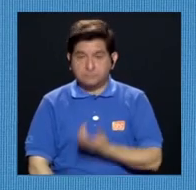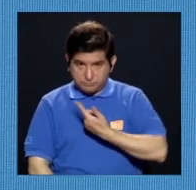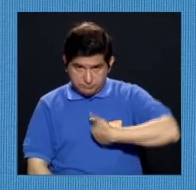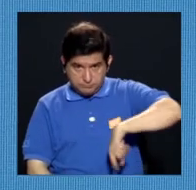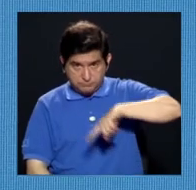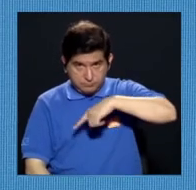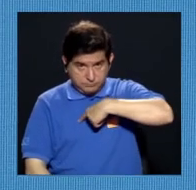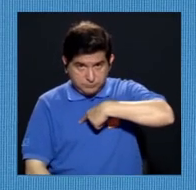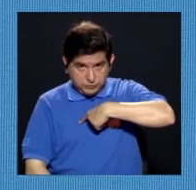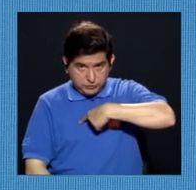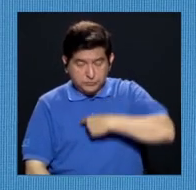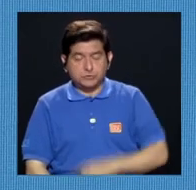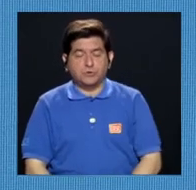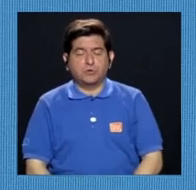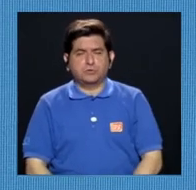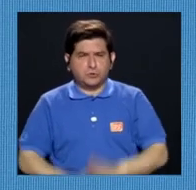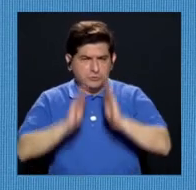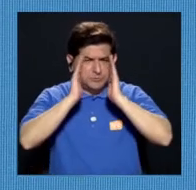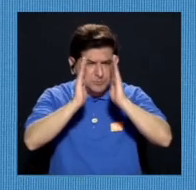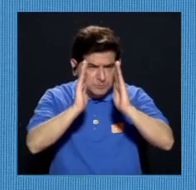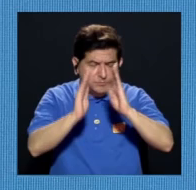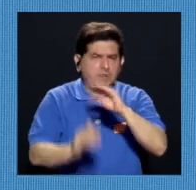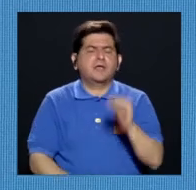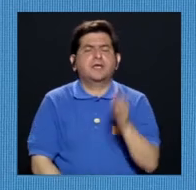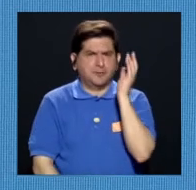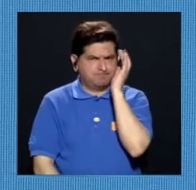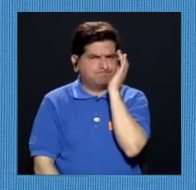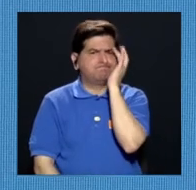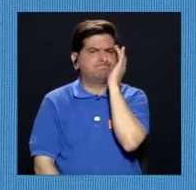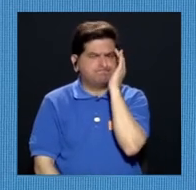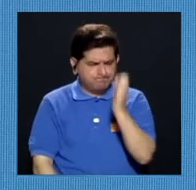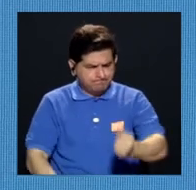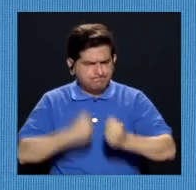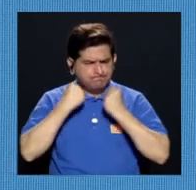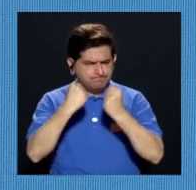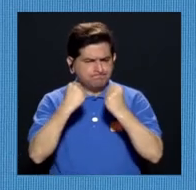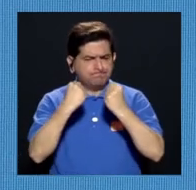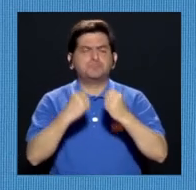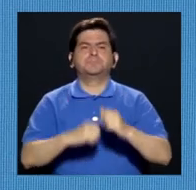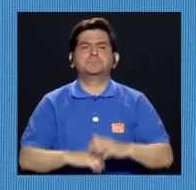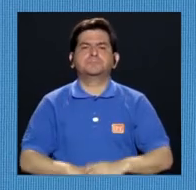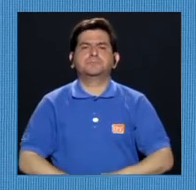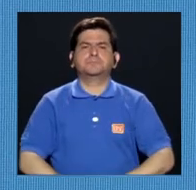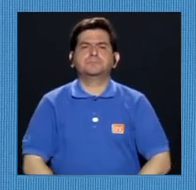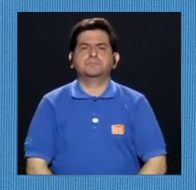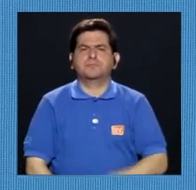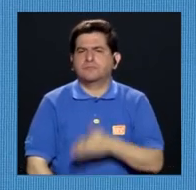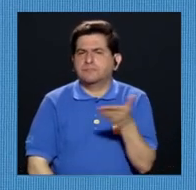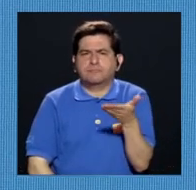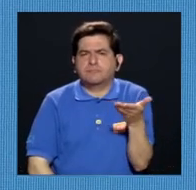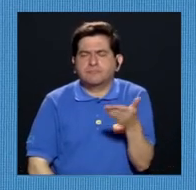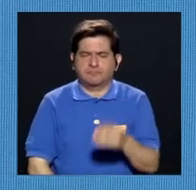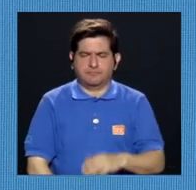Nos hemos ocupado y preocupado intensamente